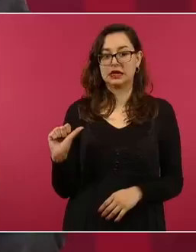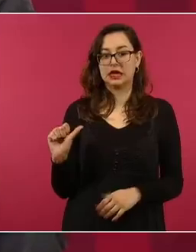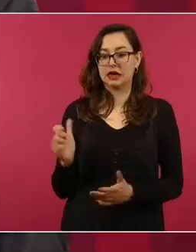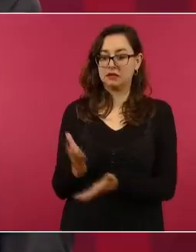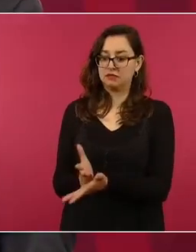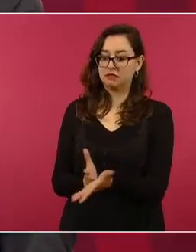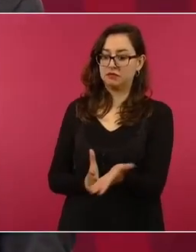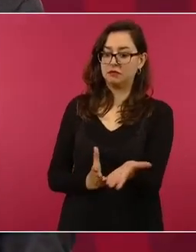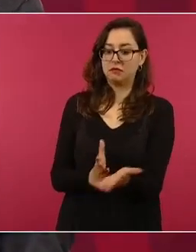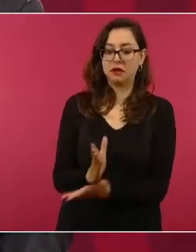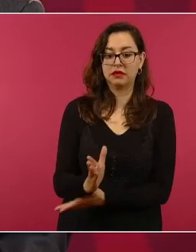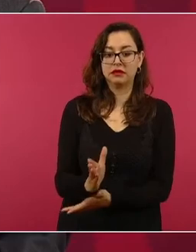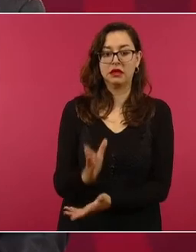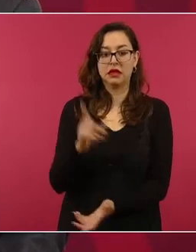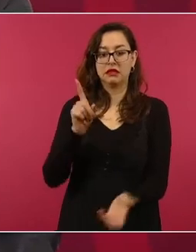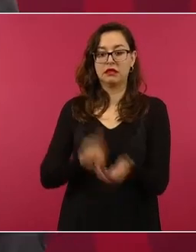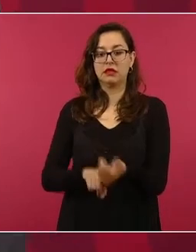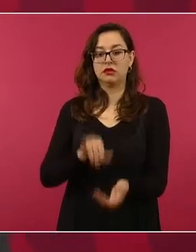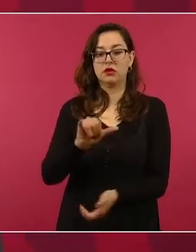interviniendo en el ISSSTE, sí,